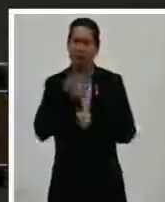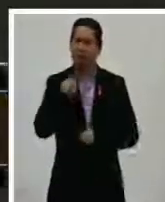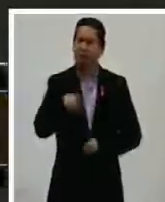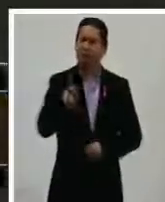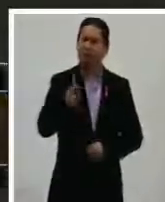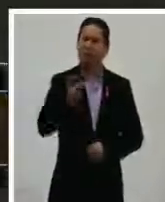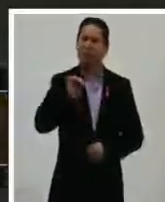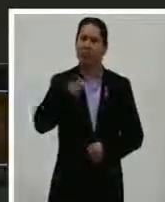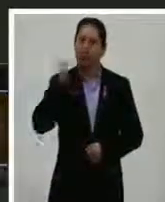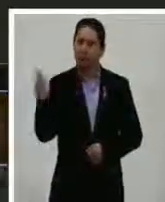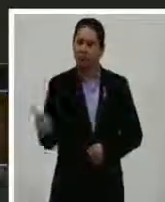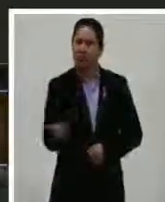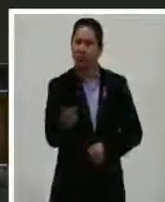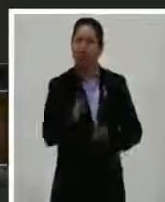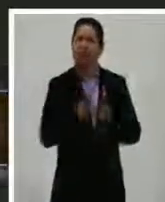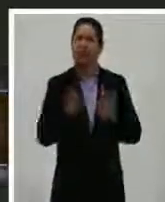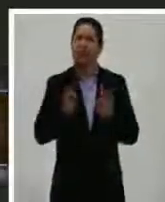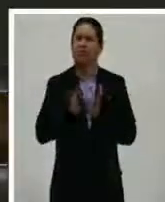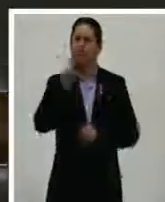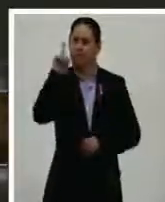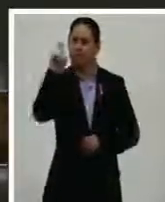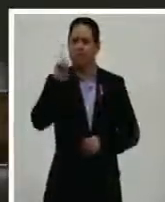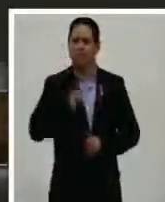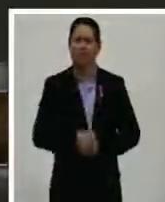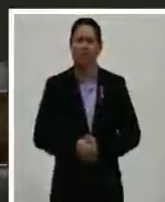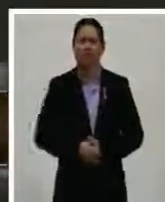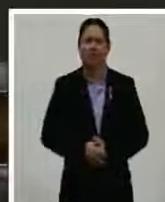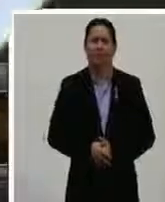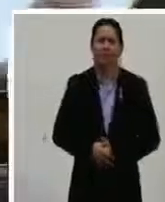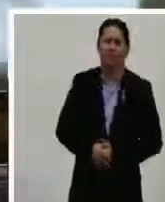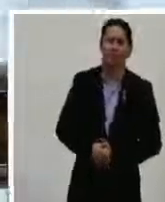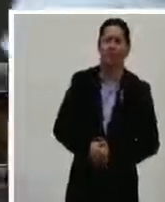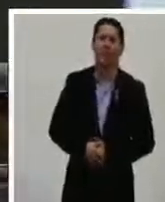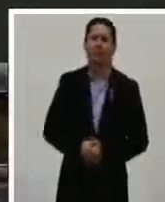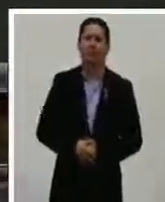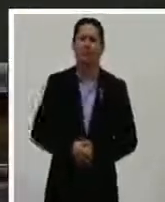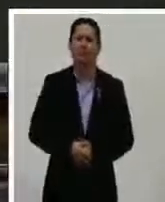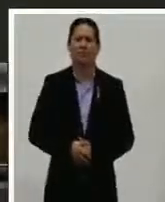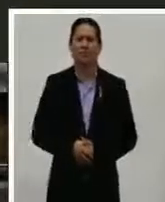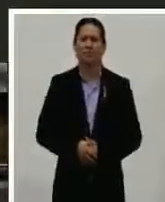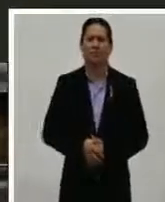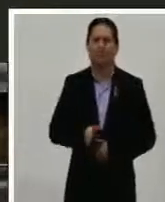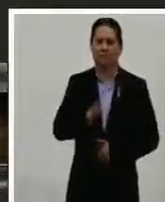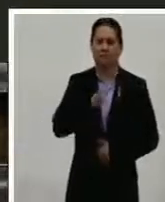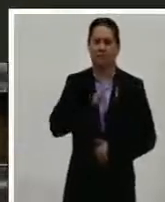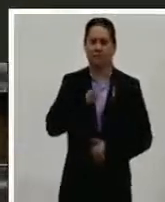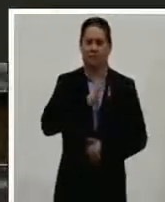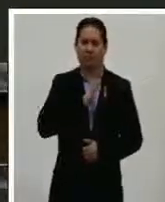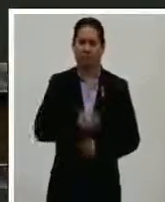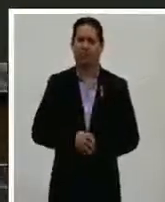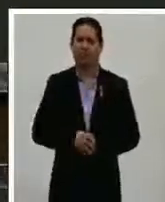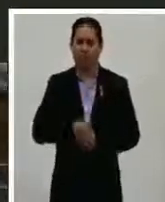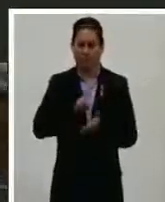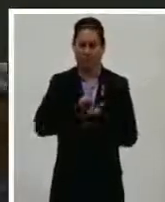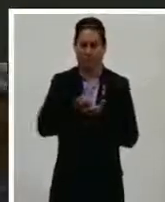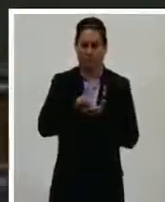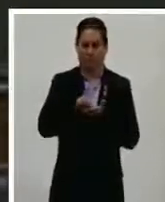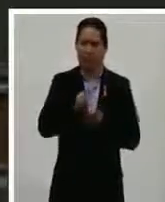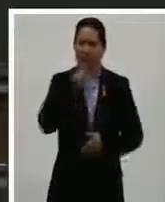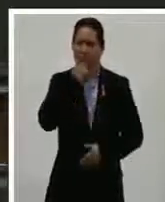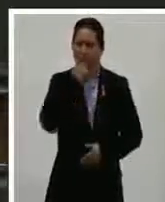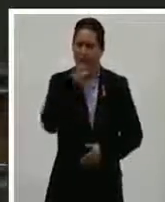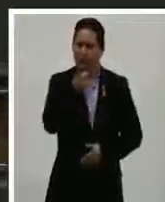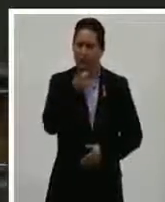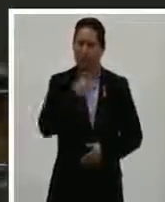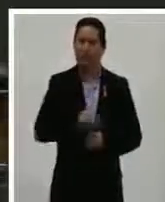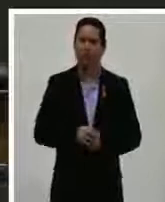serían dos preguntas muy importantes la primera la primera hay una máxima en derecho que dice que